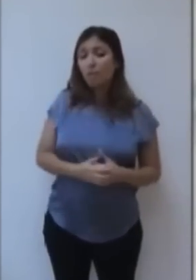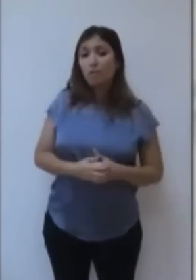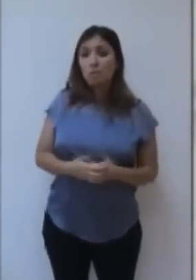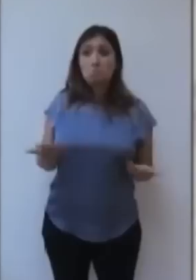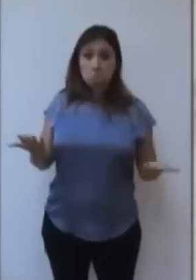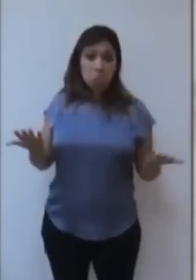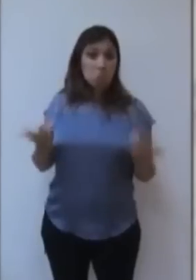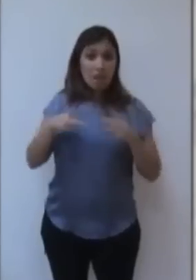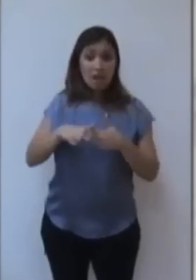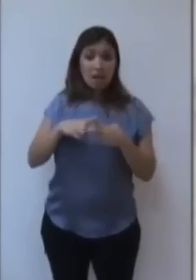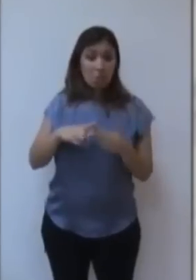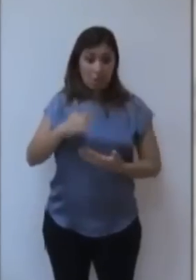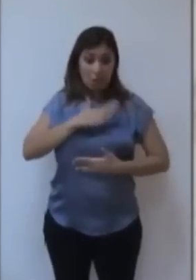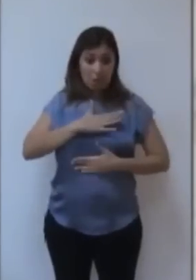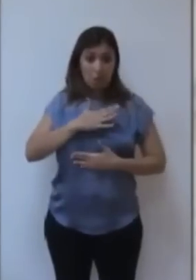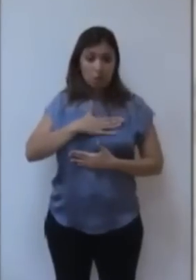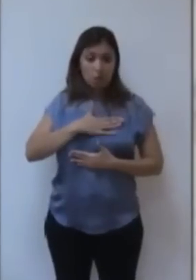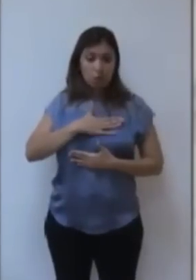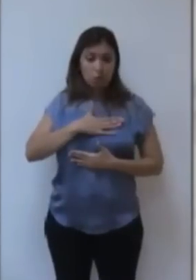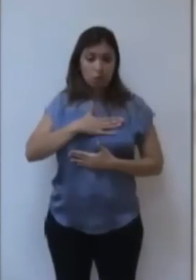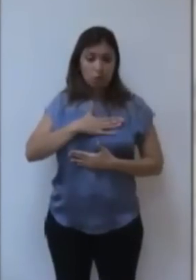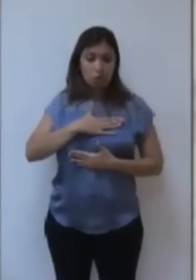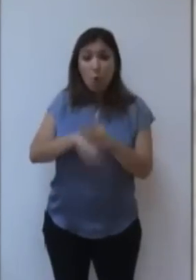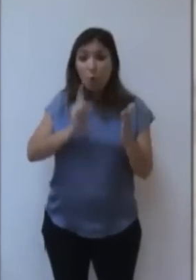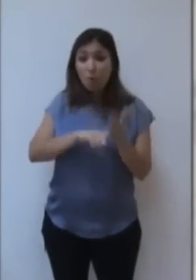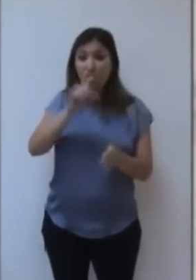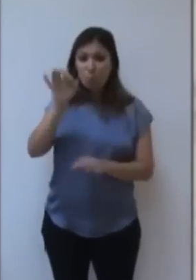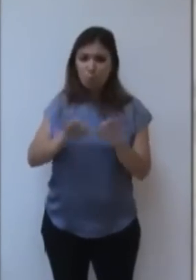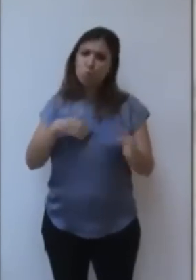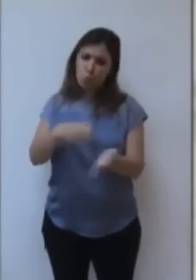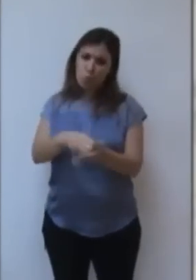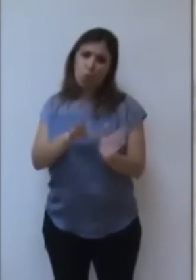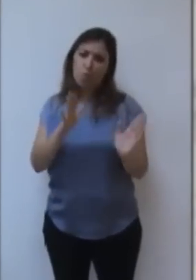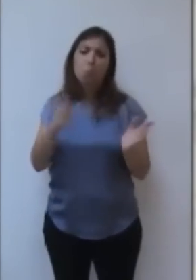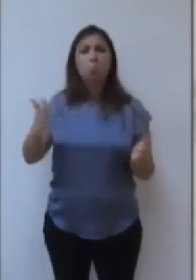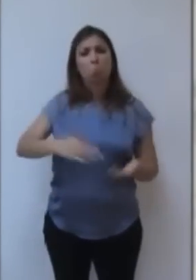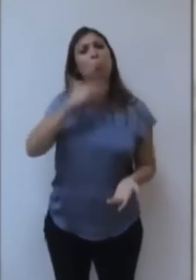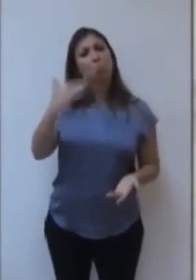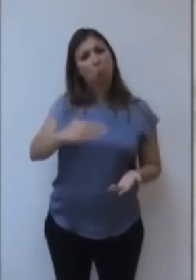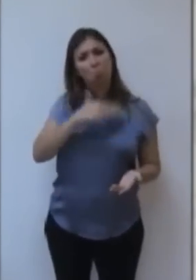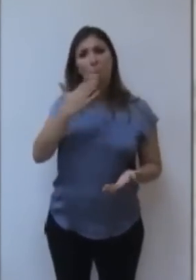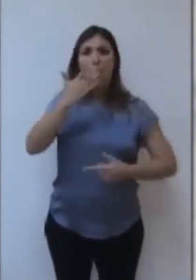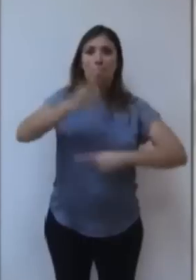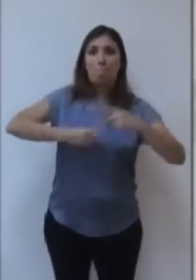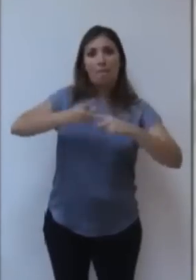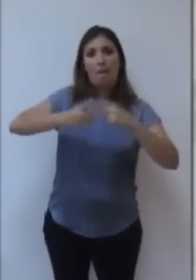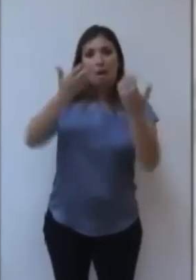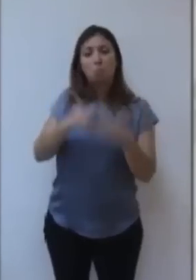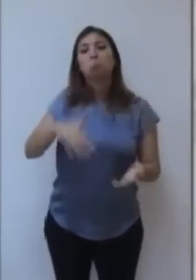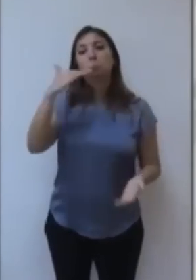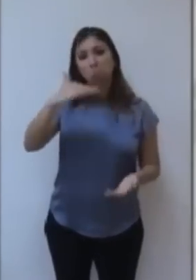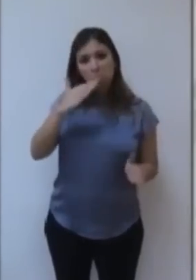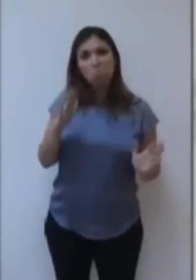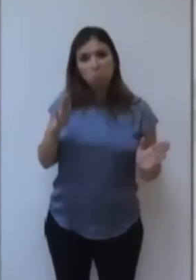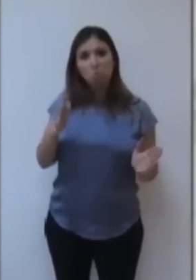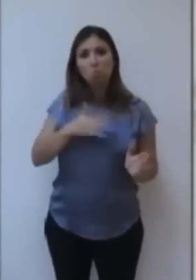pues estas herramientas yo dudo que puedan ser automáticas del todo, ¿no? Pero sí que lleguen a un grado de semiautomáticas en las que, pues